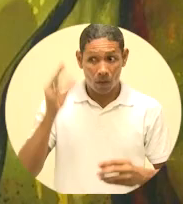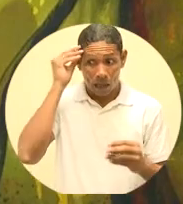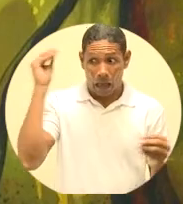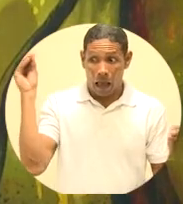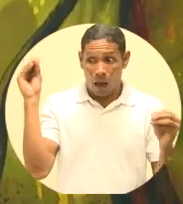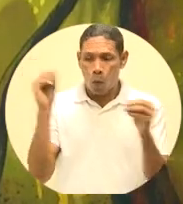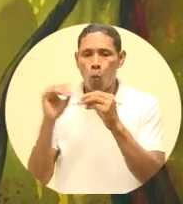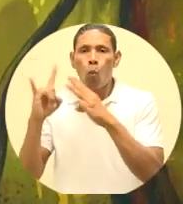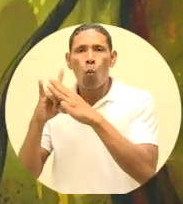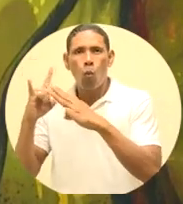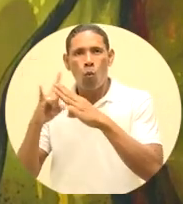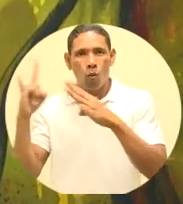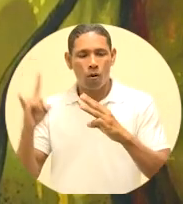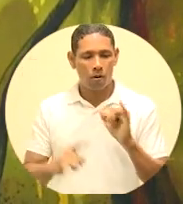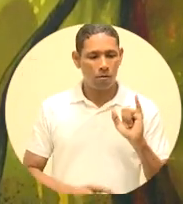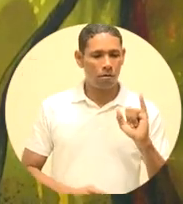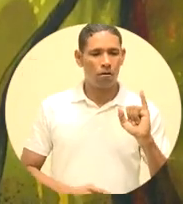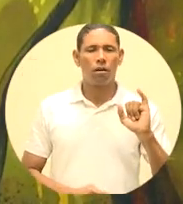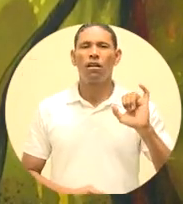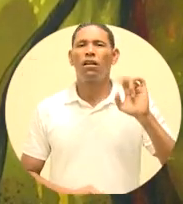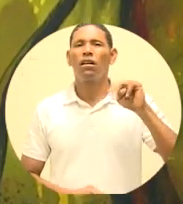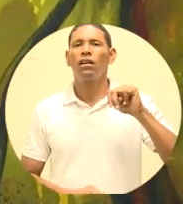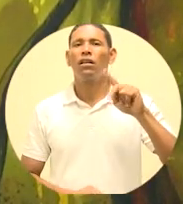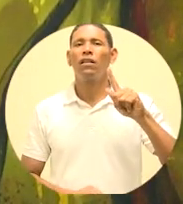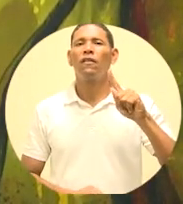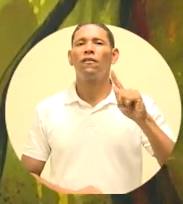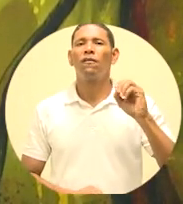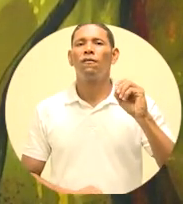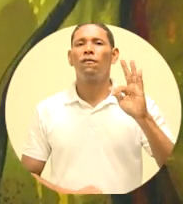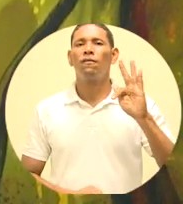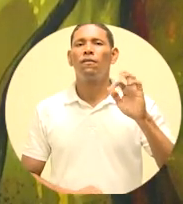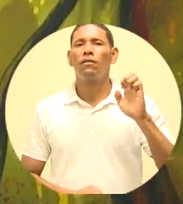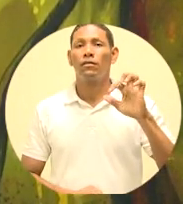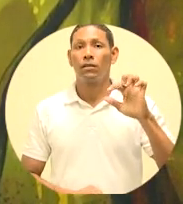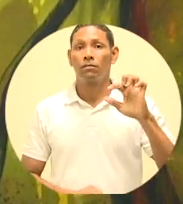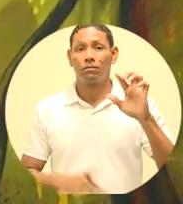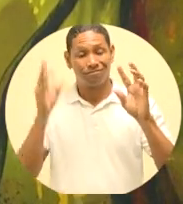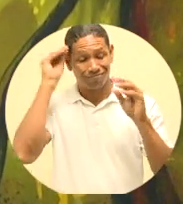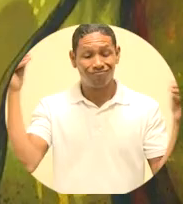Acuerdo entre la Universidad del Magdalena y la IES Infotep fue recibido con agrado y